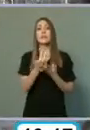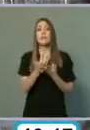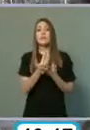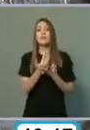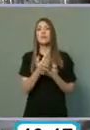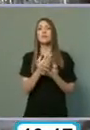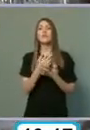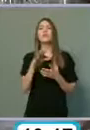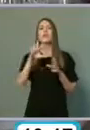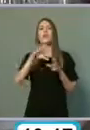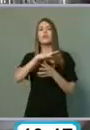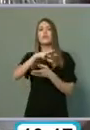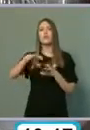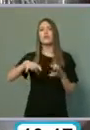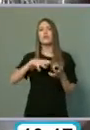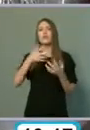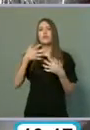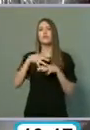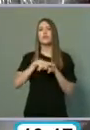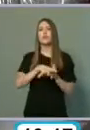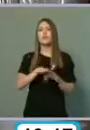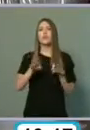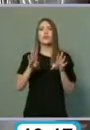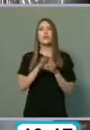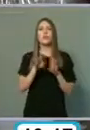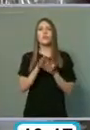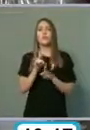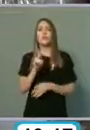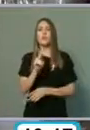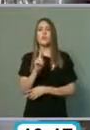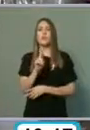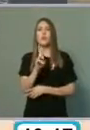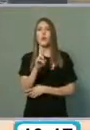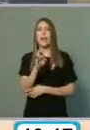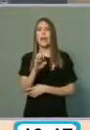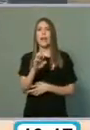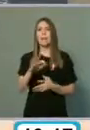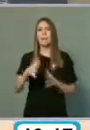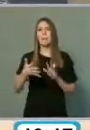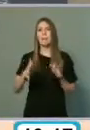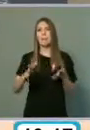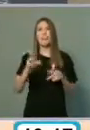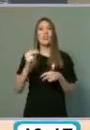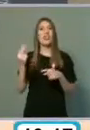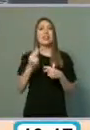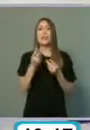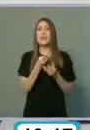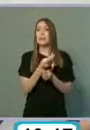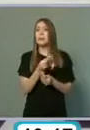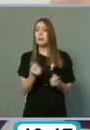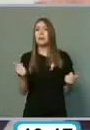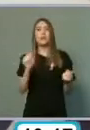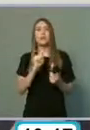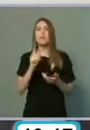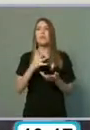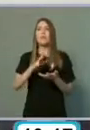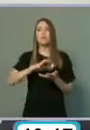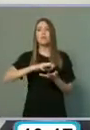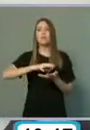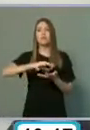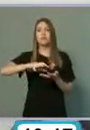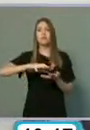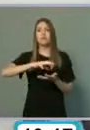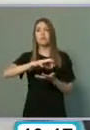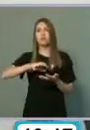reduzca. ¿Cómo me voy a dar cuenta? Va a quedar como una especie como de puré. No necesito que quede como caldillo, ¿ok? Entonces Como necesito, puré. Sí, como